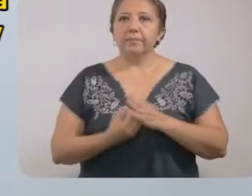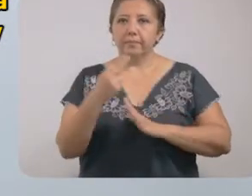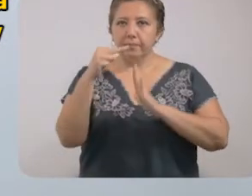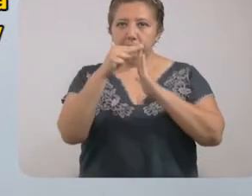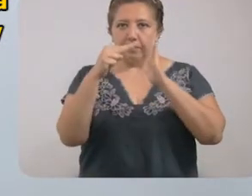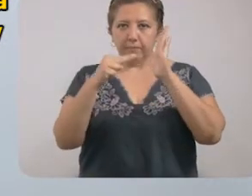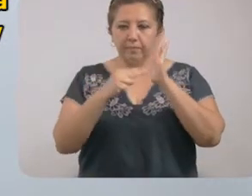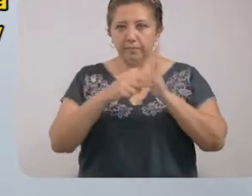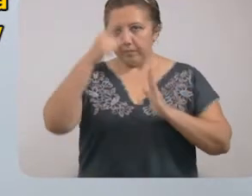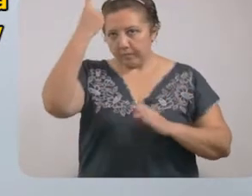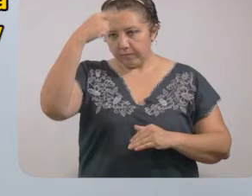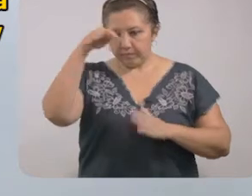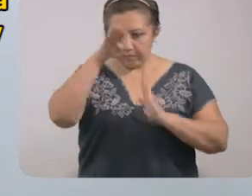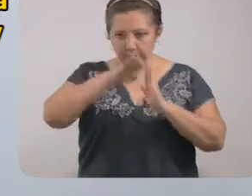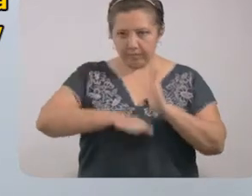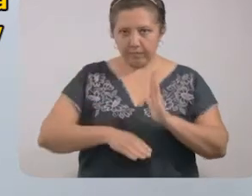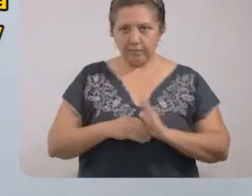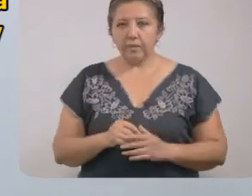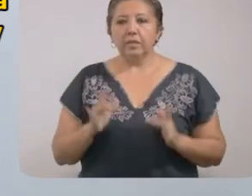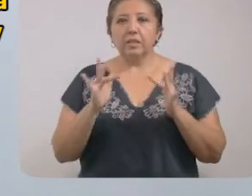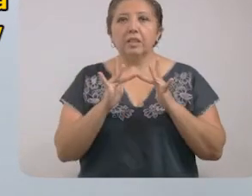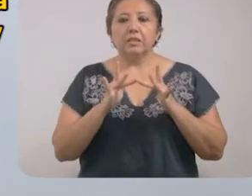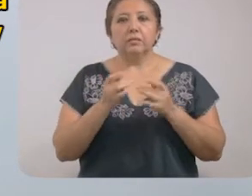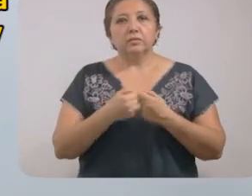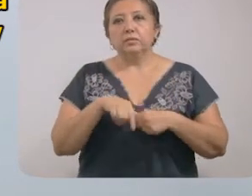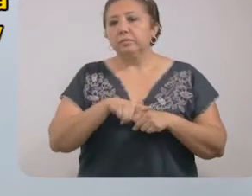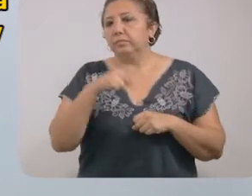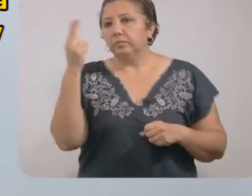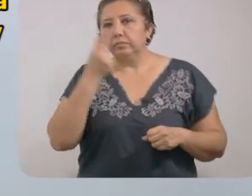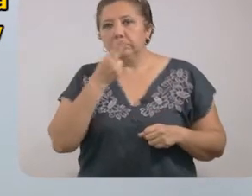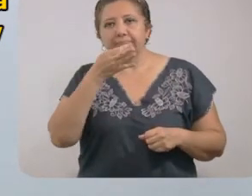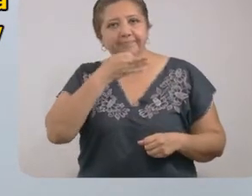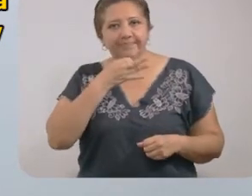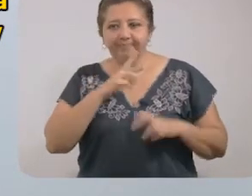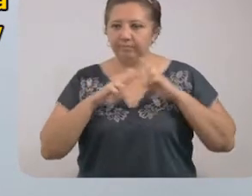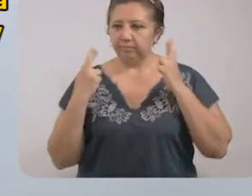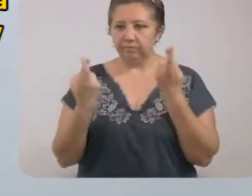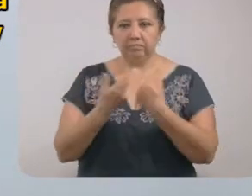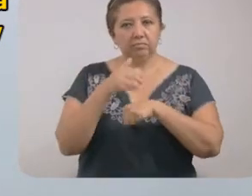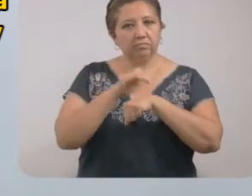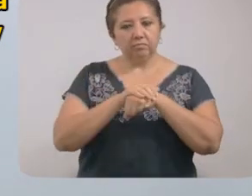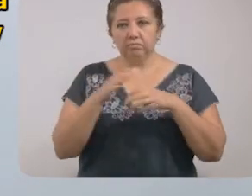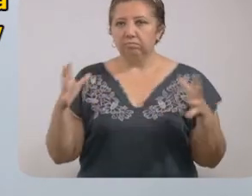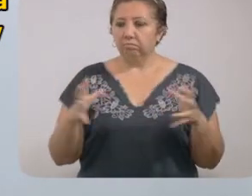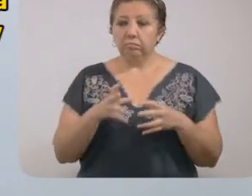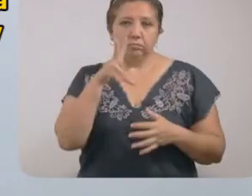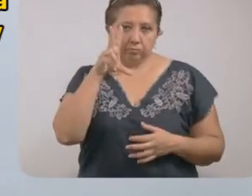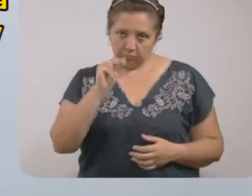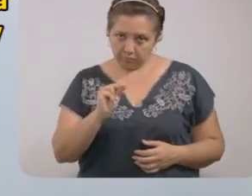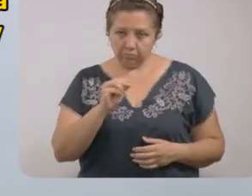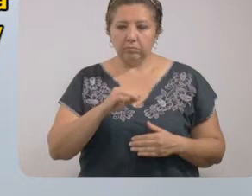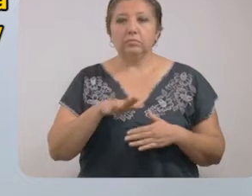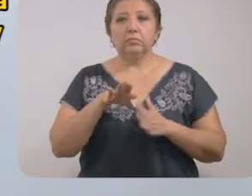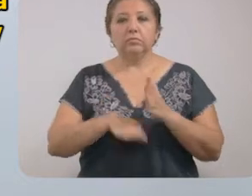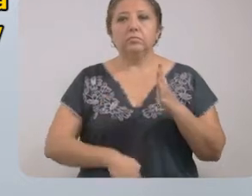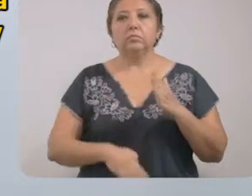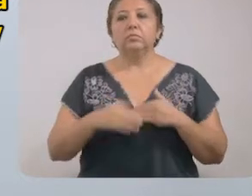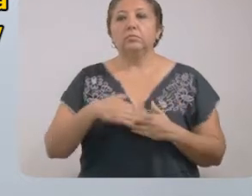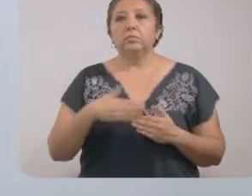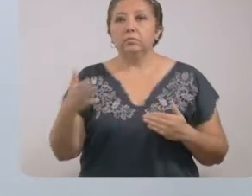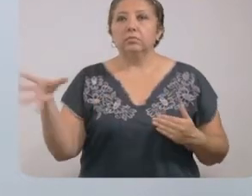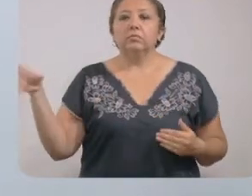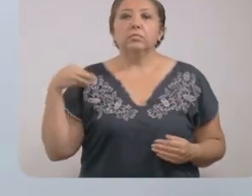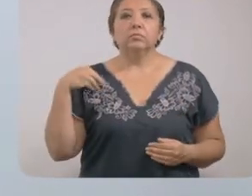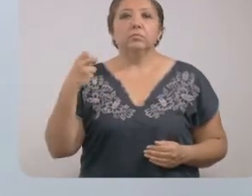nuevas medidas tendientes a reducir el contacto social innecesario, las fiestas y las reuniones sociales y así reducir el avance de los